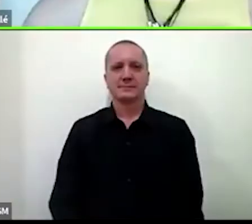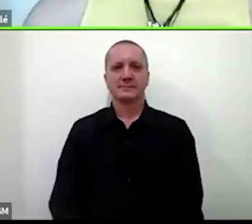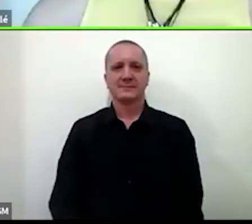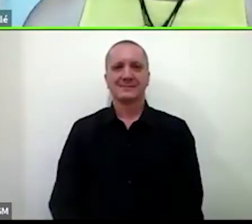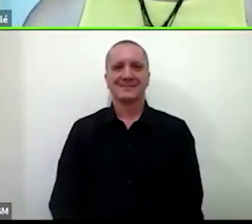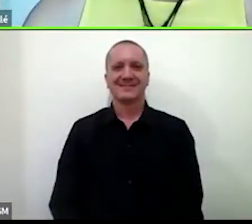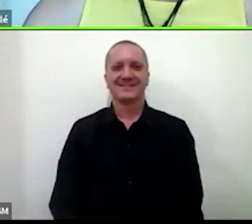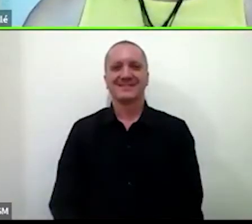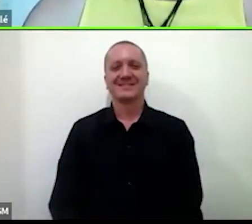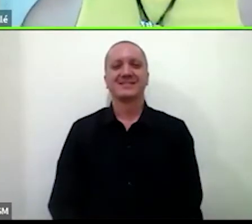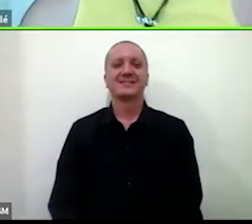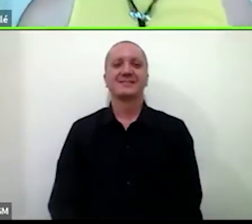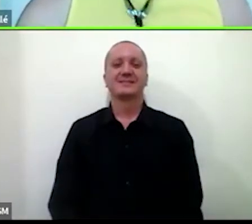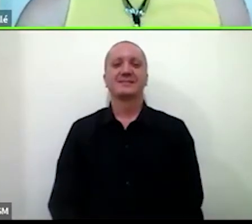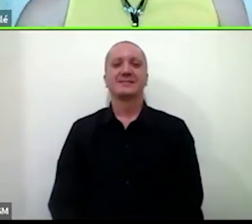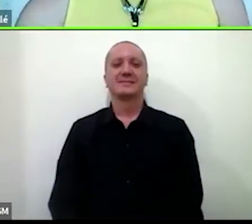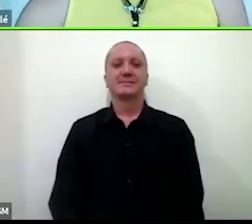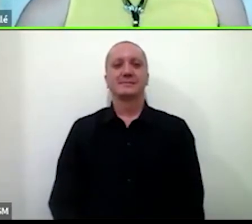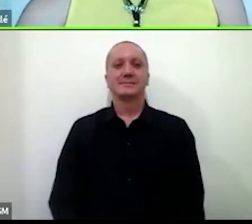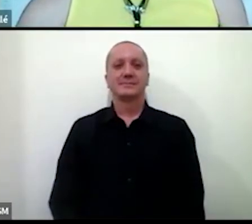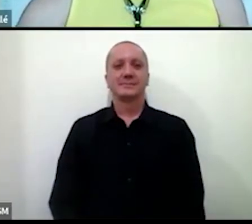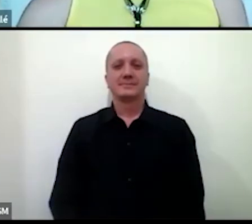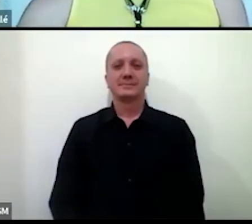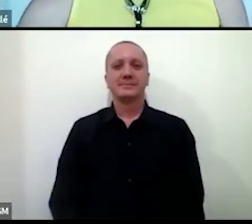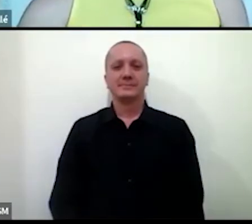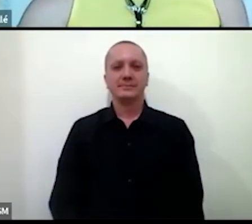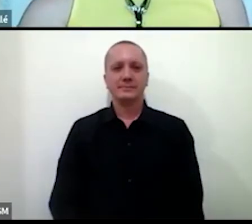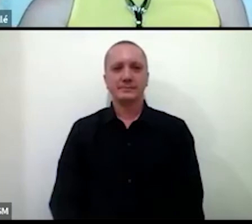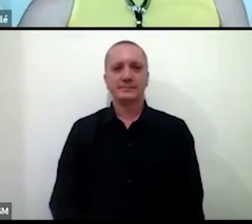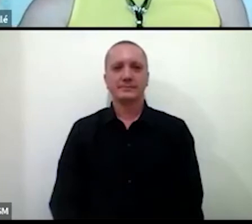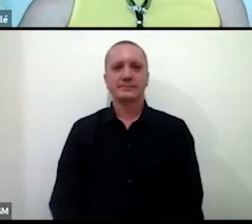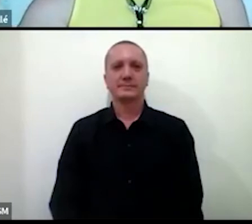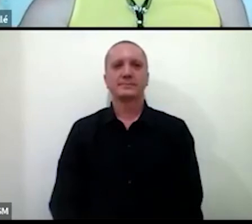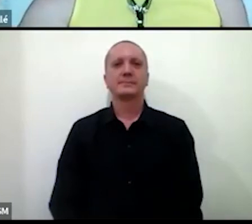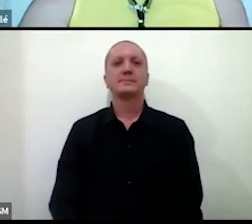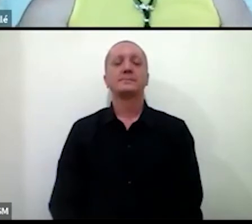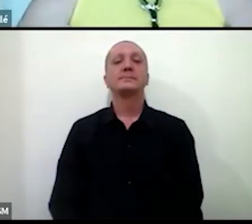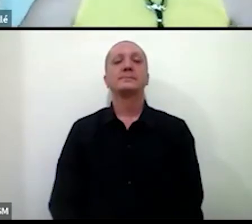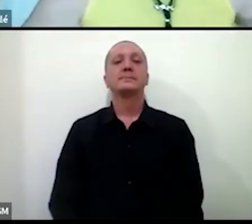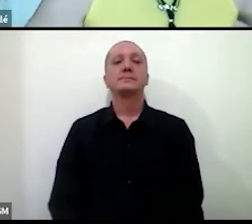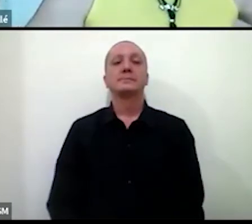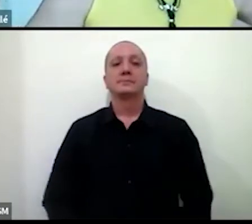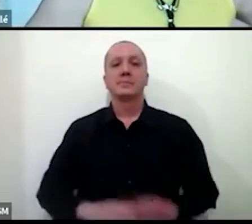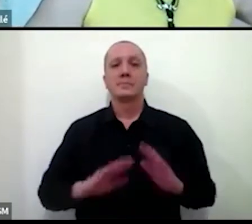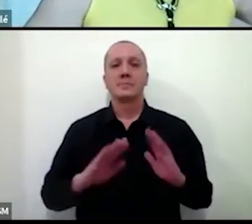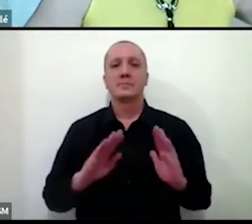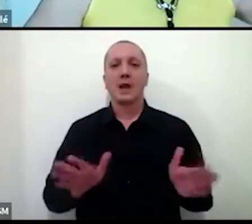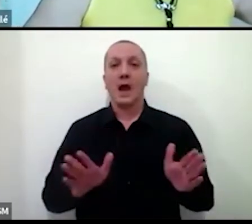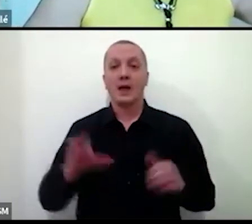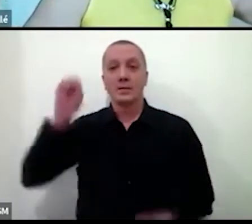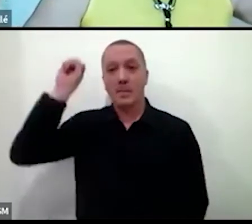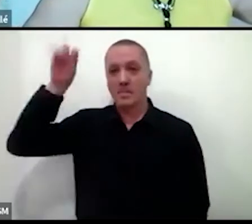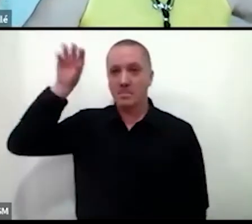estáis, ¿no? Bien, estamos ya en vivo con la